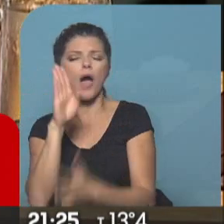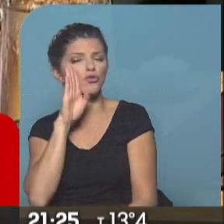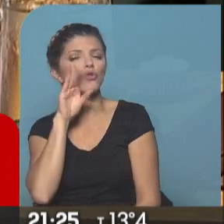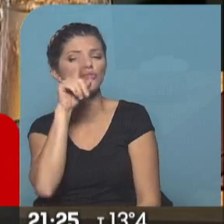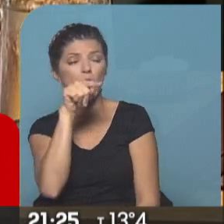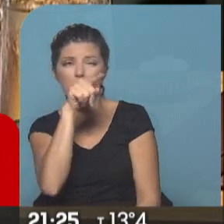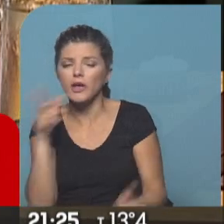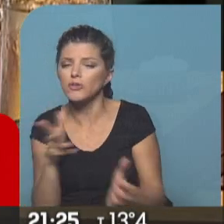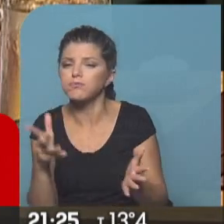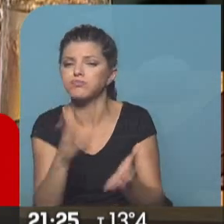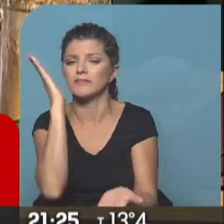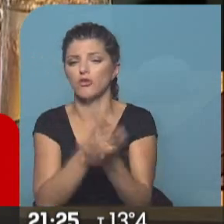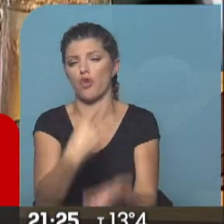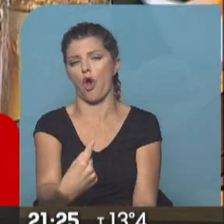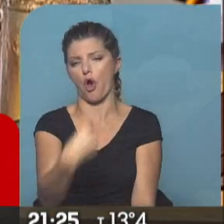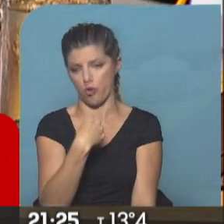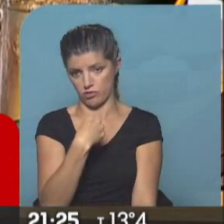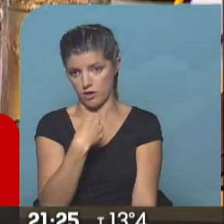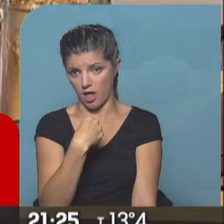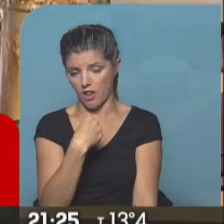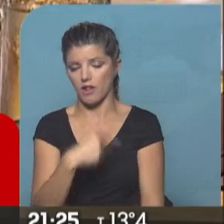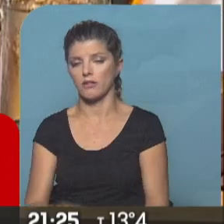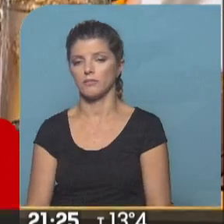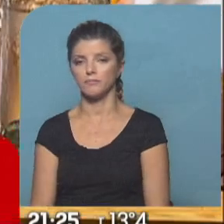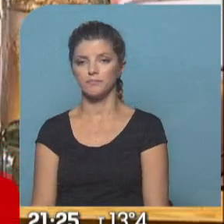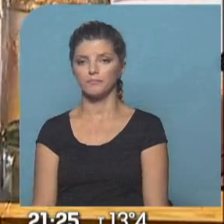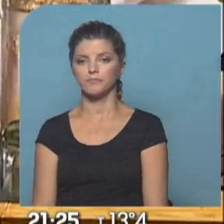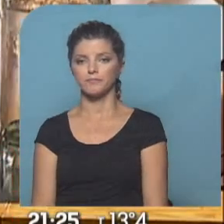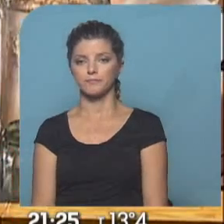por haber impulsado nuevas sanciones por parte del organismo de la ONU.